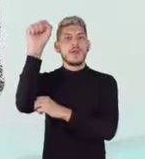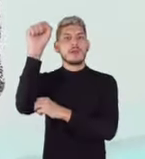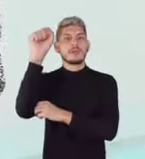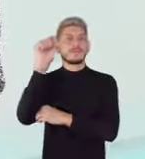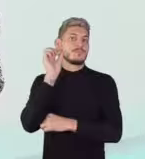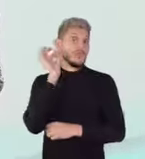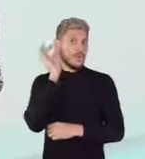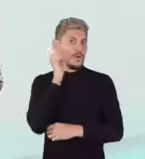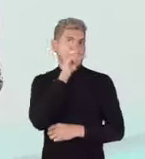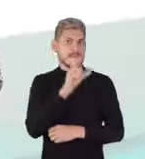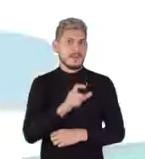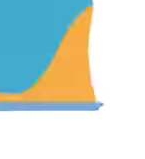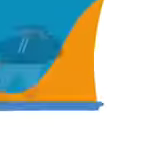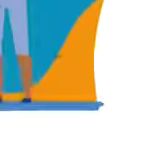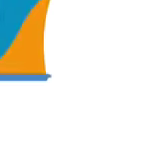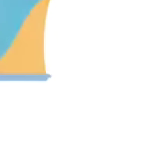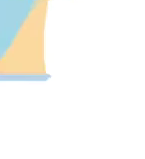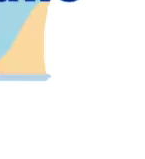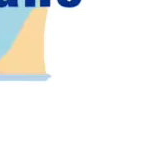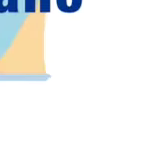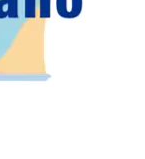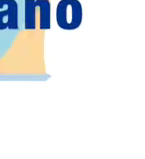la heroína ciudadana.